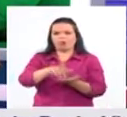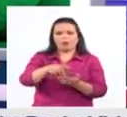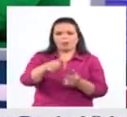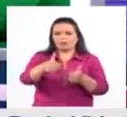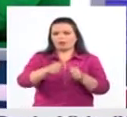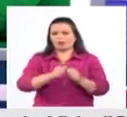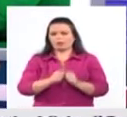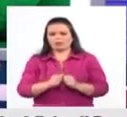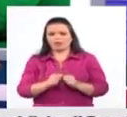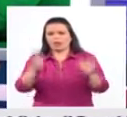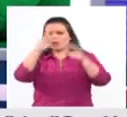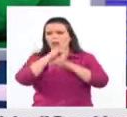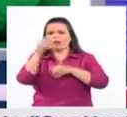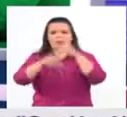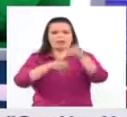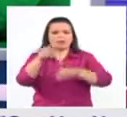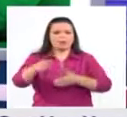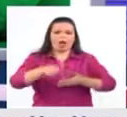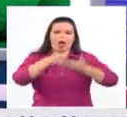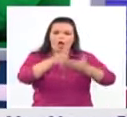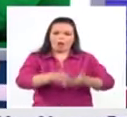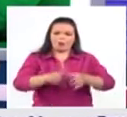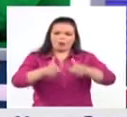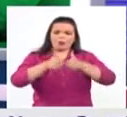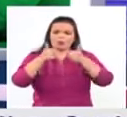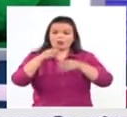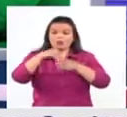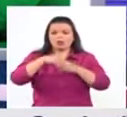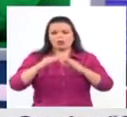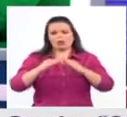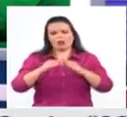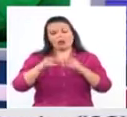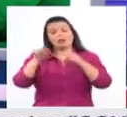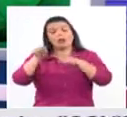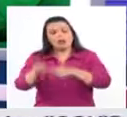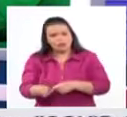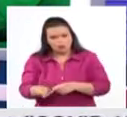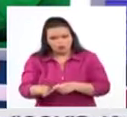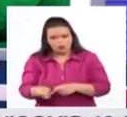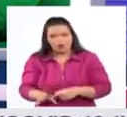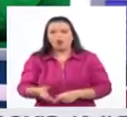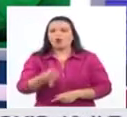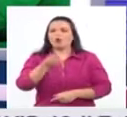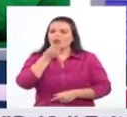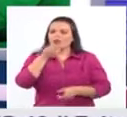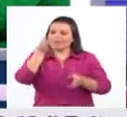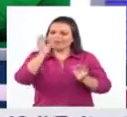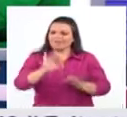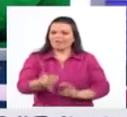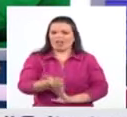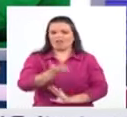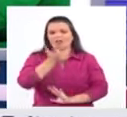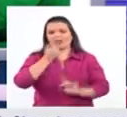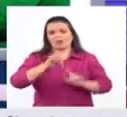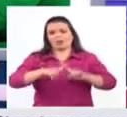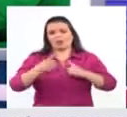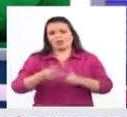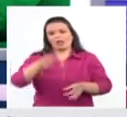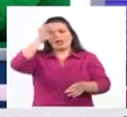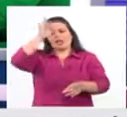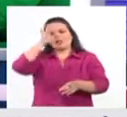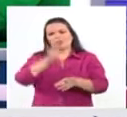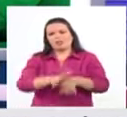el hogar, en las actividades del hogar. Y esto pudiera traer como consecuencia entonces encamamiento, temor a